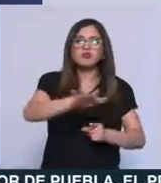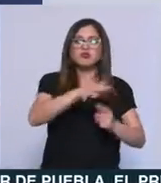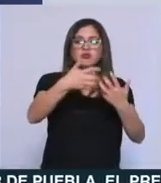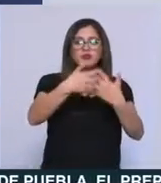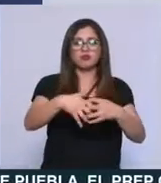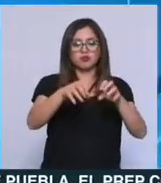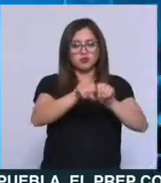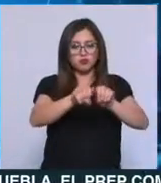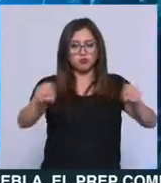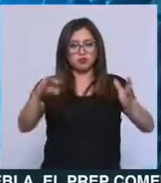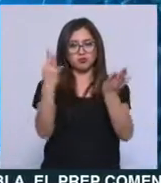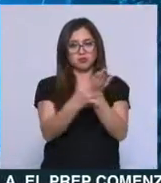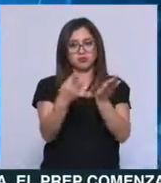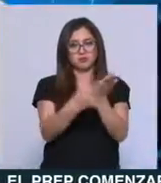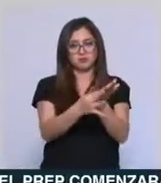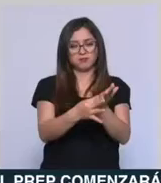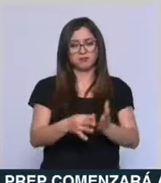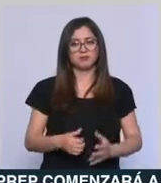Vamos a ver.